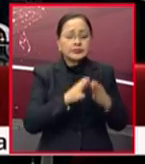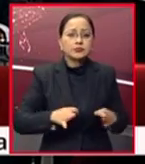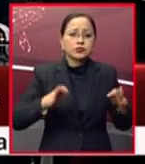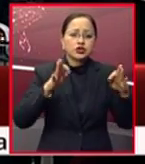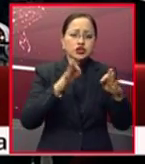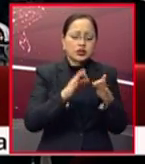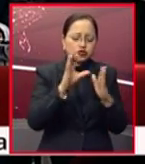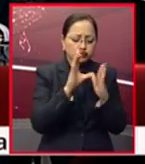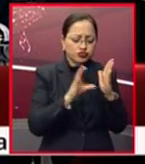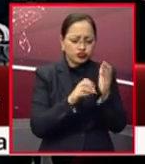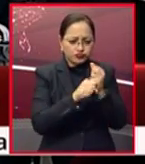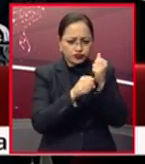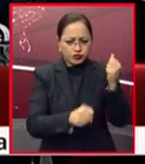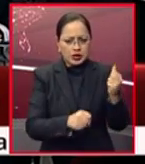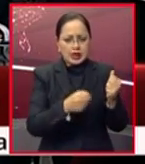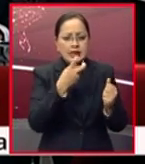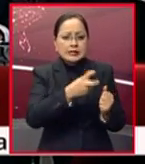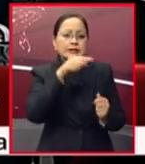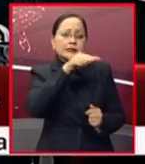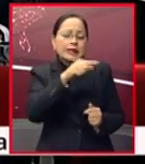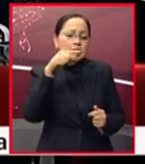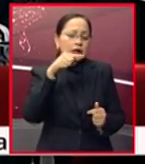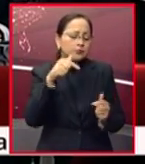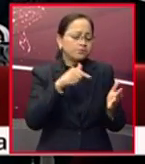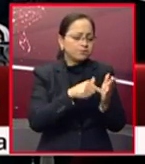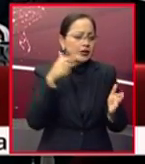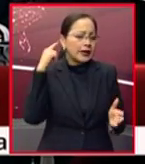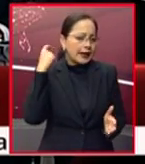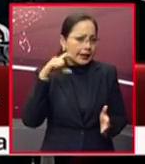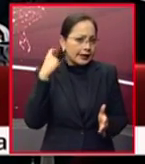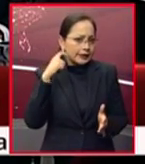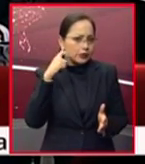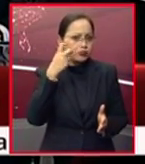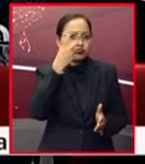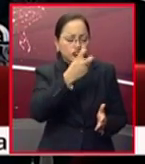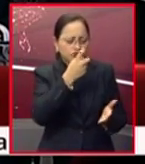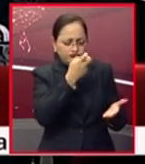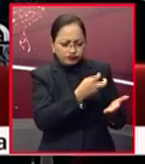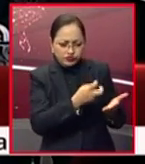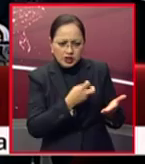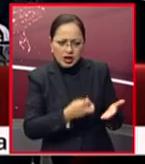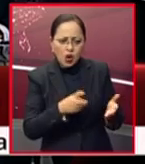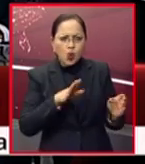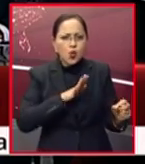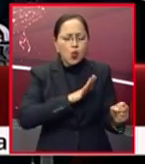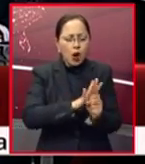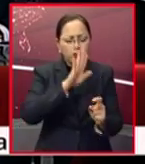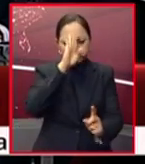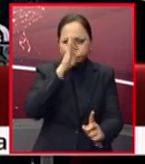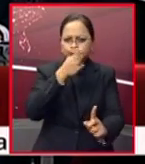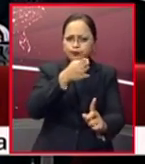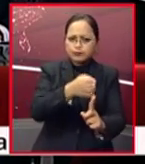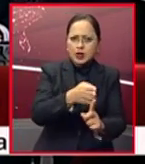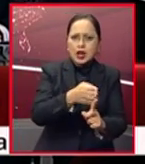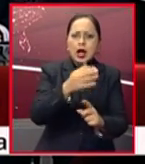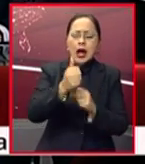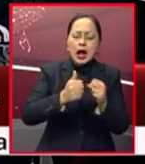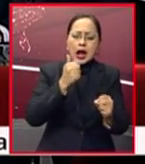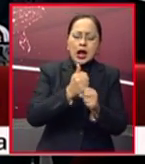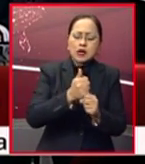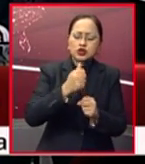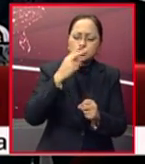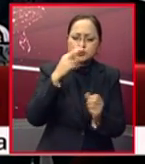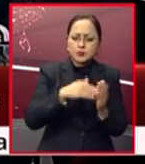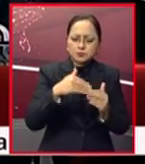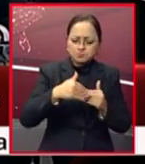la Constitución de Querétaro definieron el rumbo de México a lo largo del siglo XX y